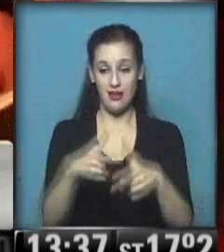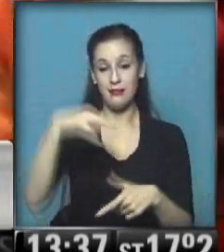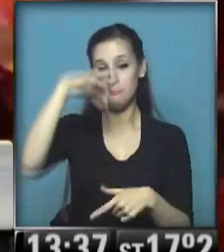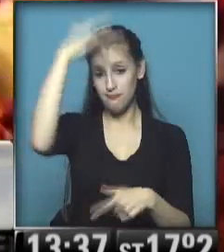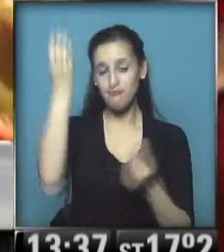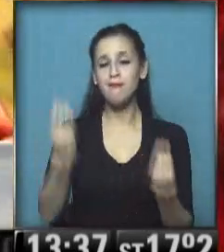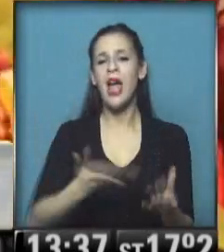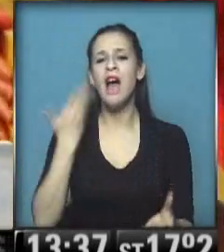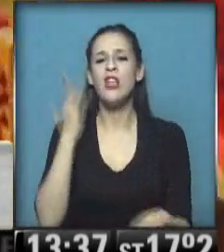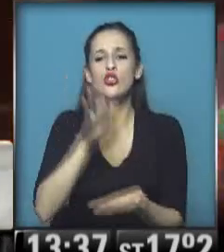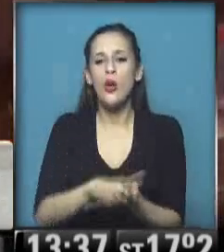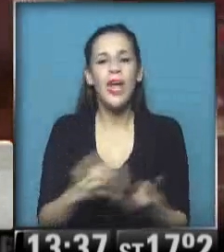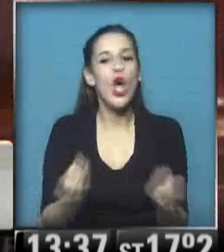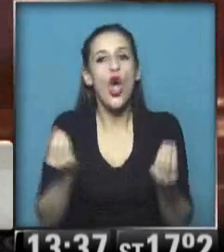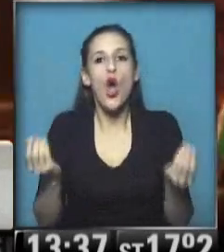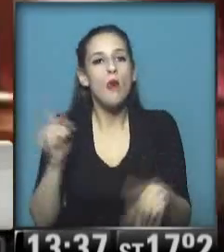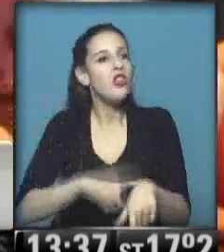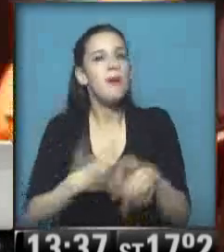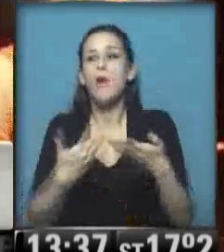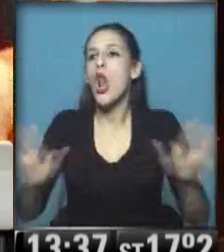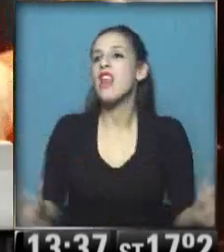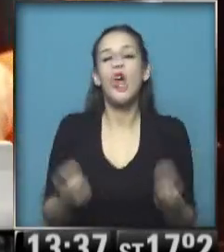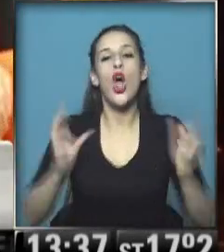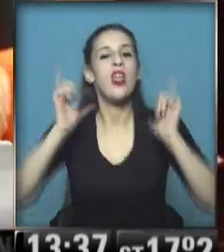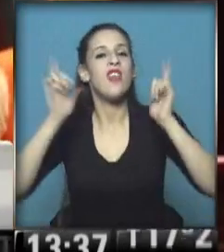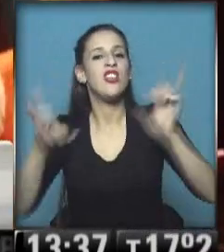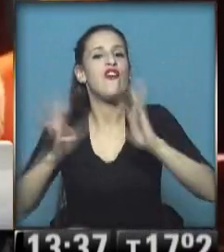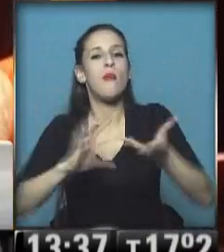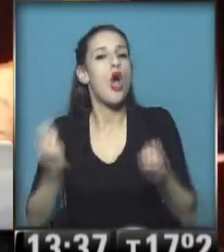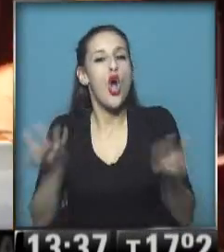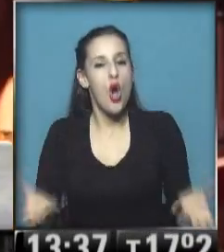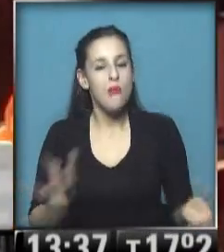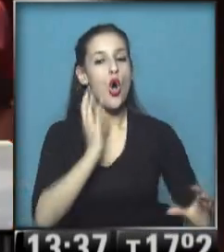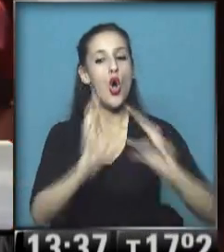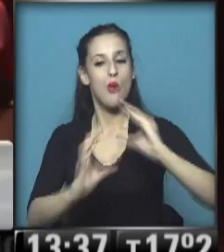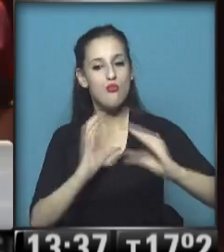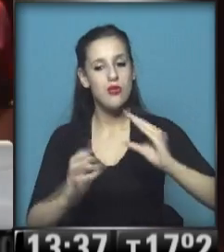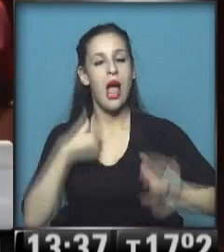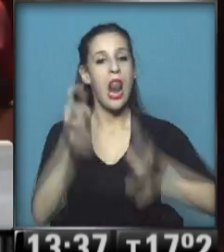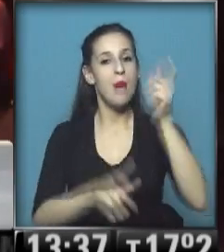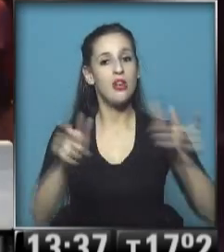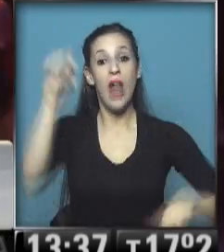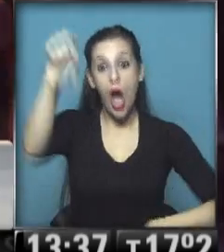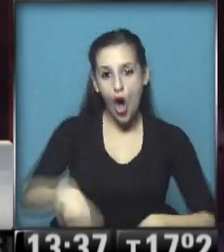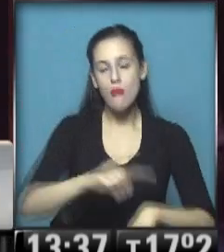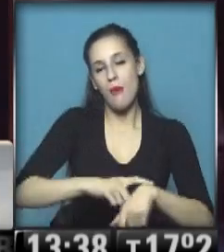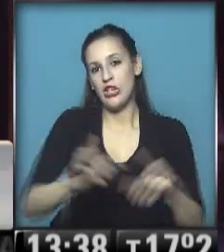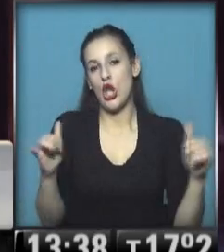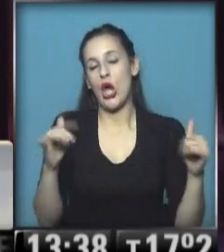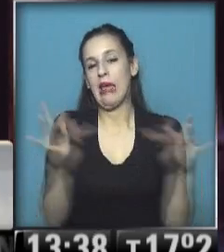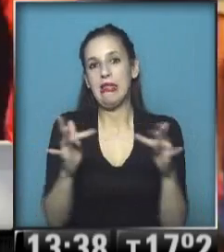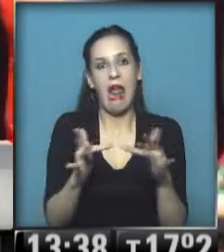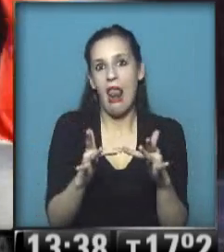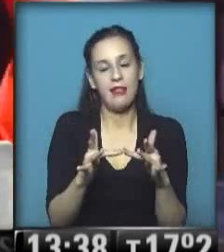más que atractivo. ¿Qué hacer en el tiempo libre? ¿Con qué divertirse? ¿Y cómo comunicarse con los demás en la era de Internet? Más que